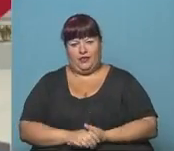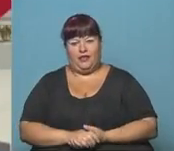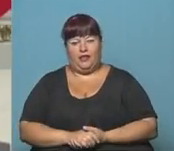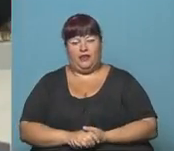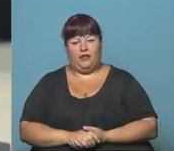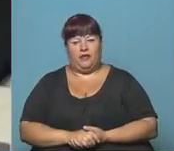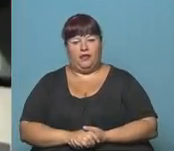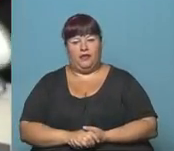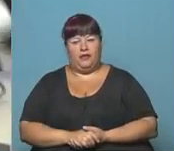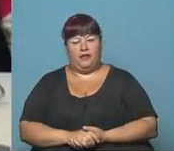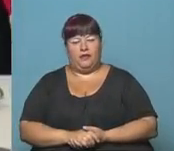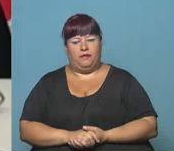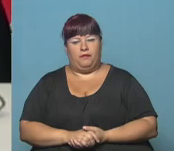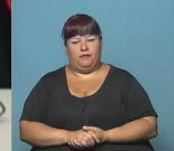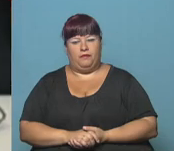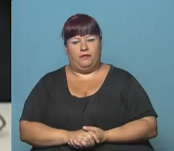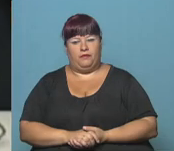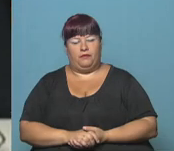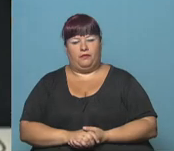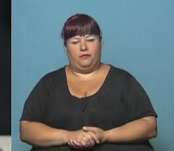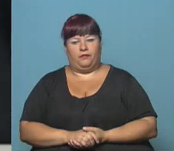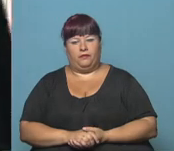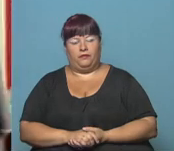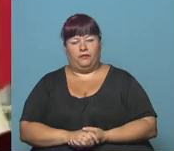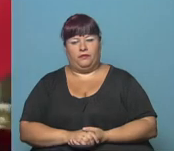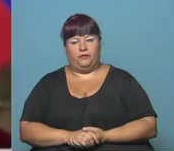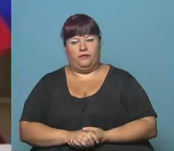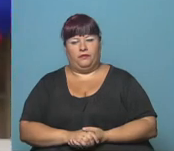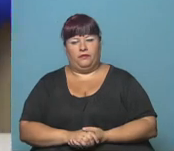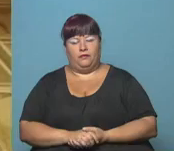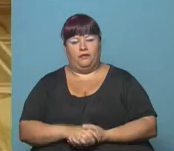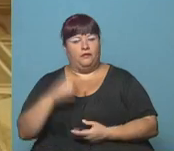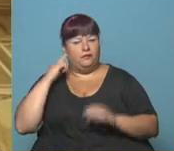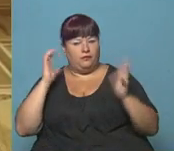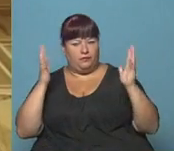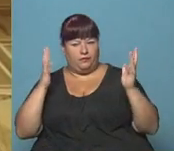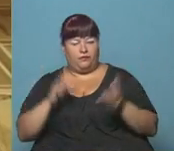Gracias.